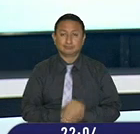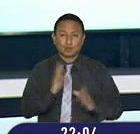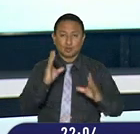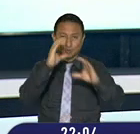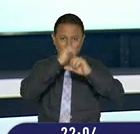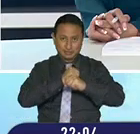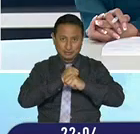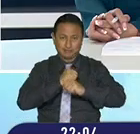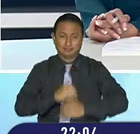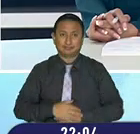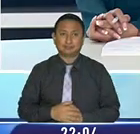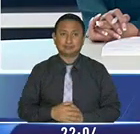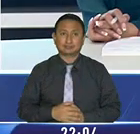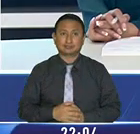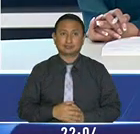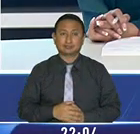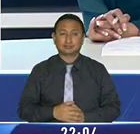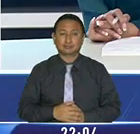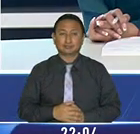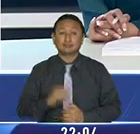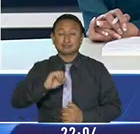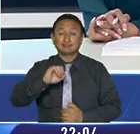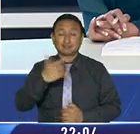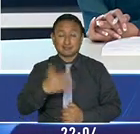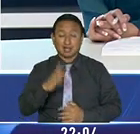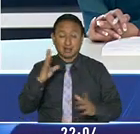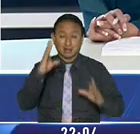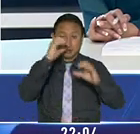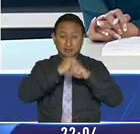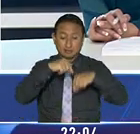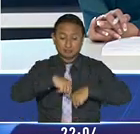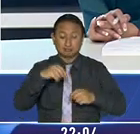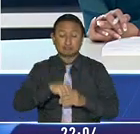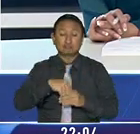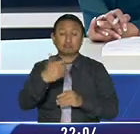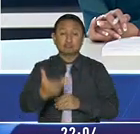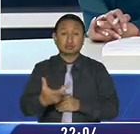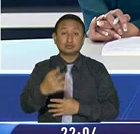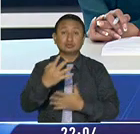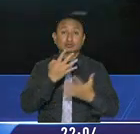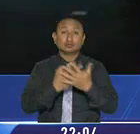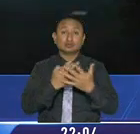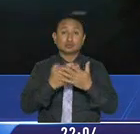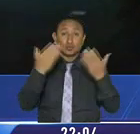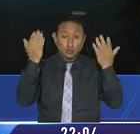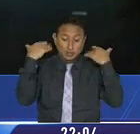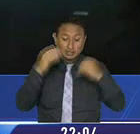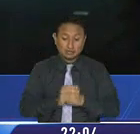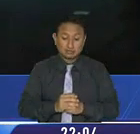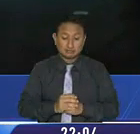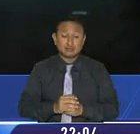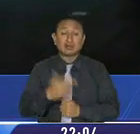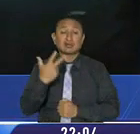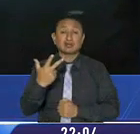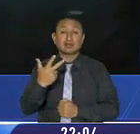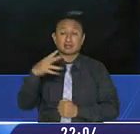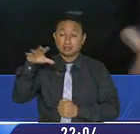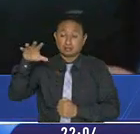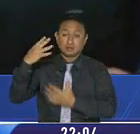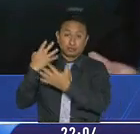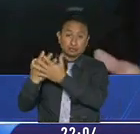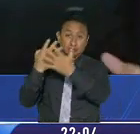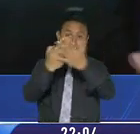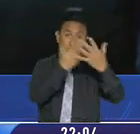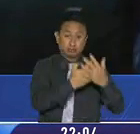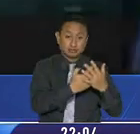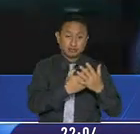noches. Así es, buenas noches. Estamos en el exterior del recinto penitenciario de Guayaquil, donde hay 3 cárceles, la penitenciaría, la